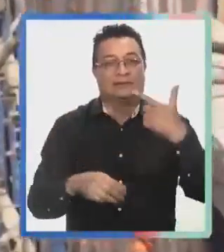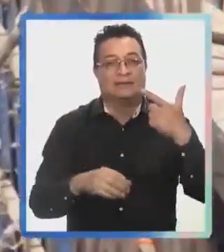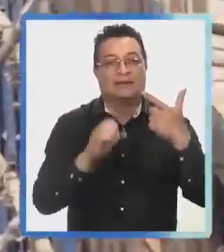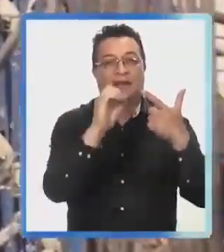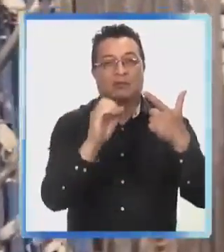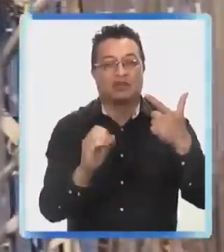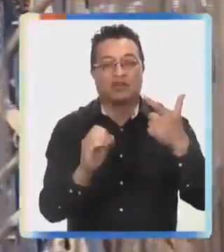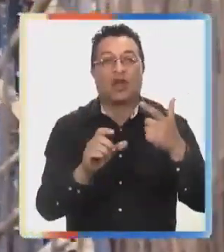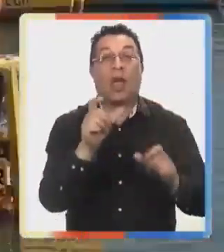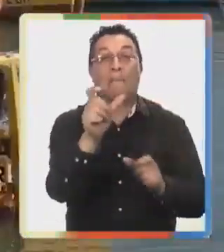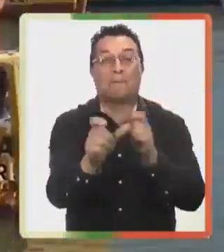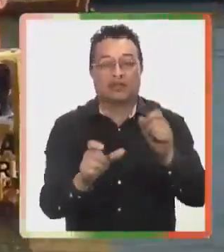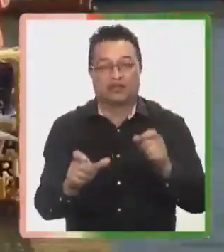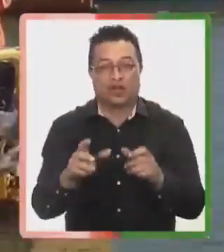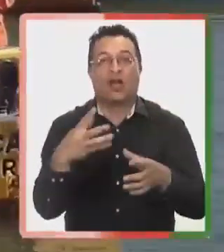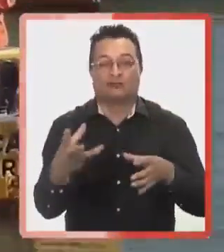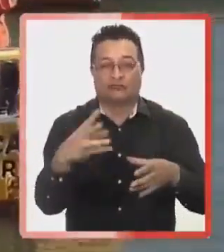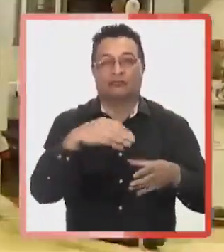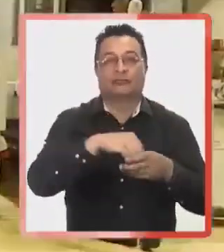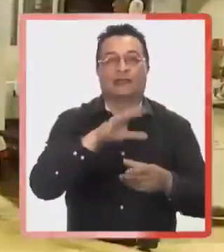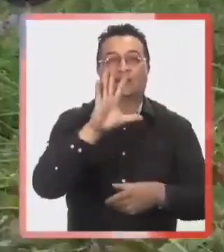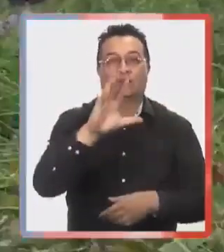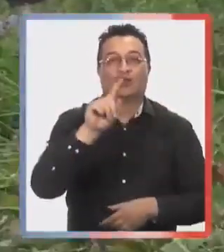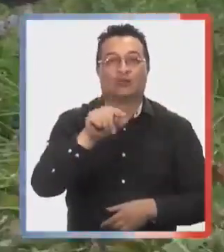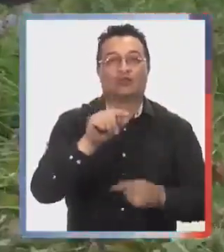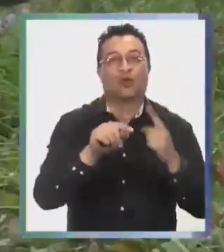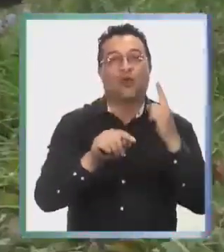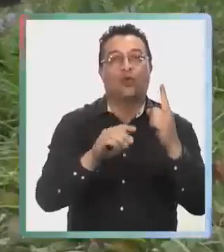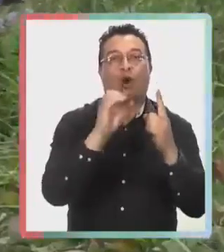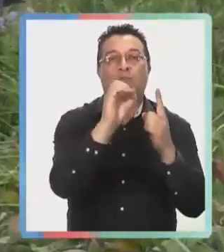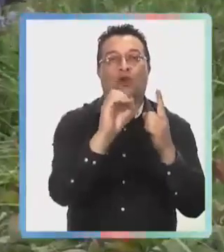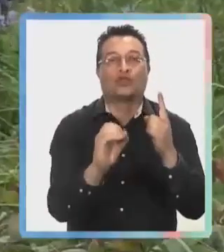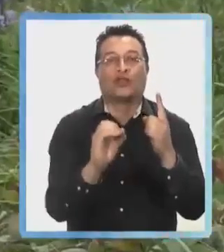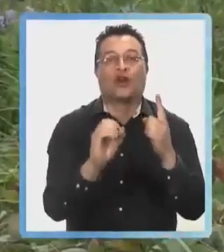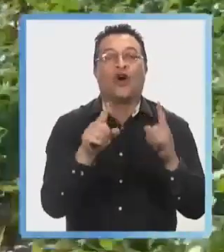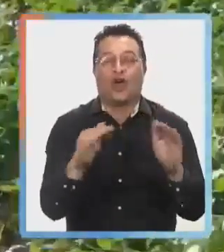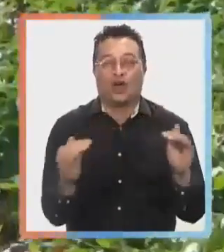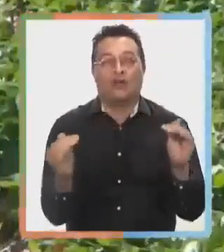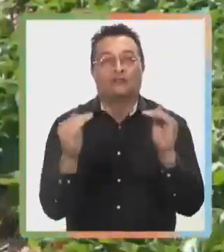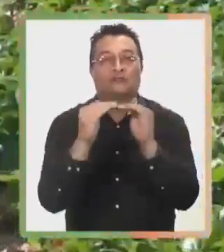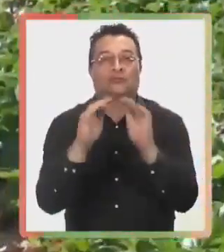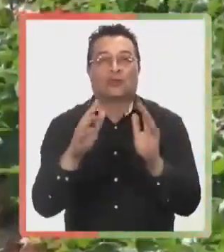por las personas ocupadas en un 5,1%, equivalente a